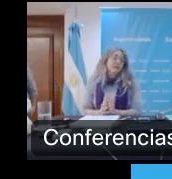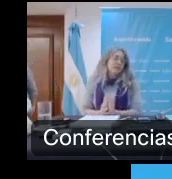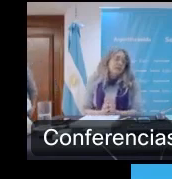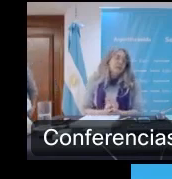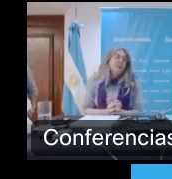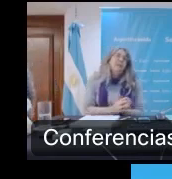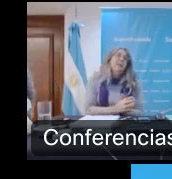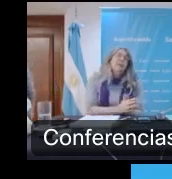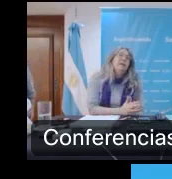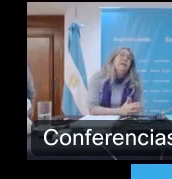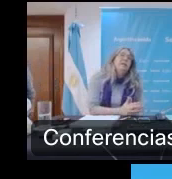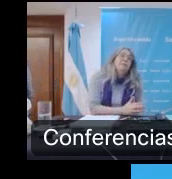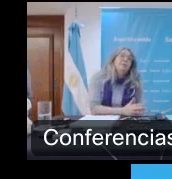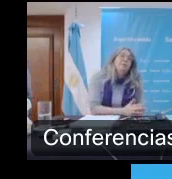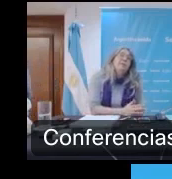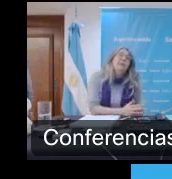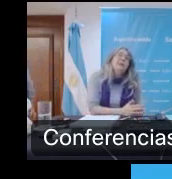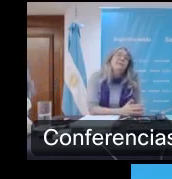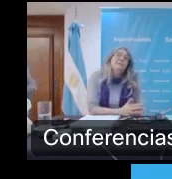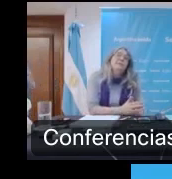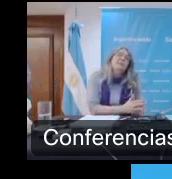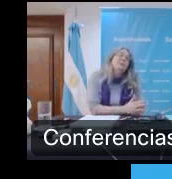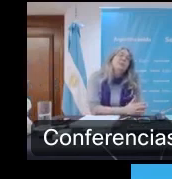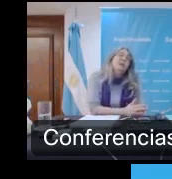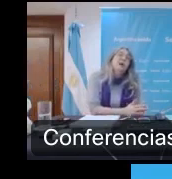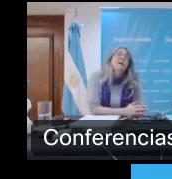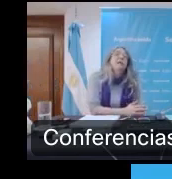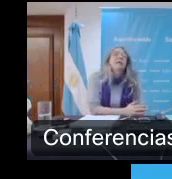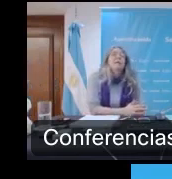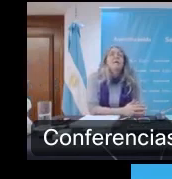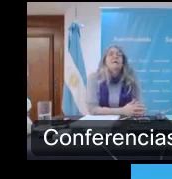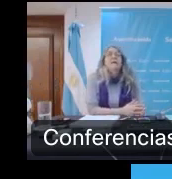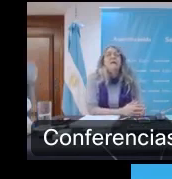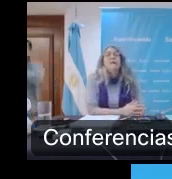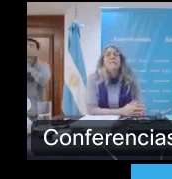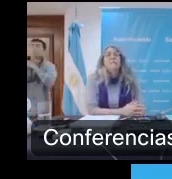que las problemáticas de seguridad